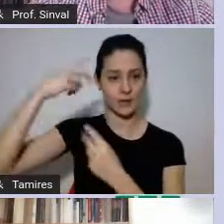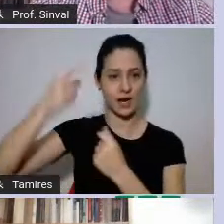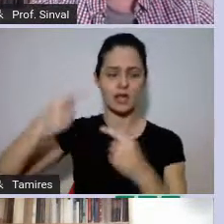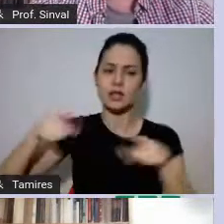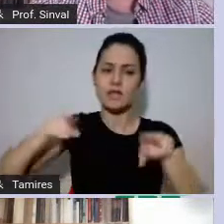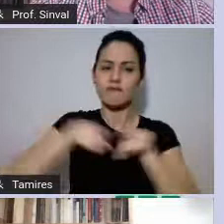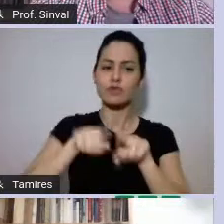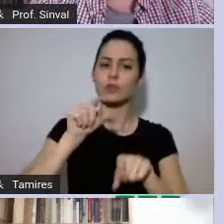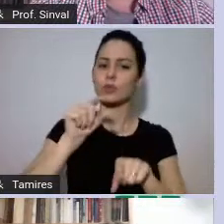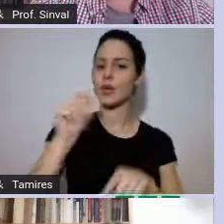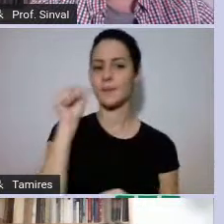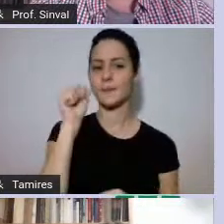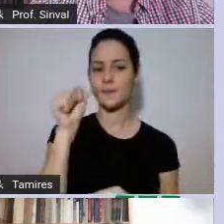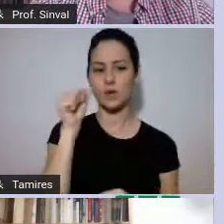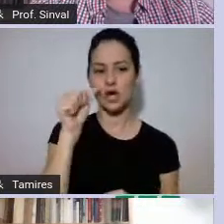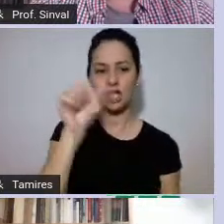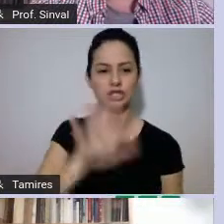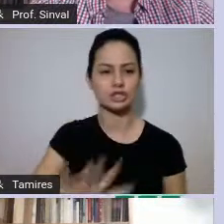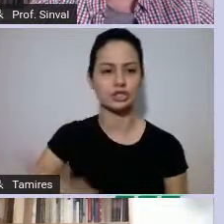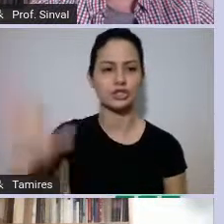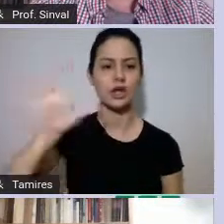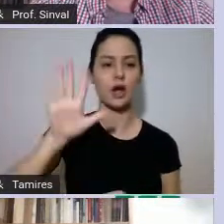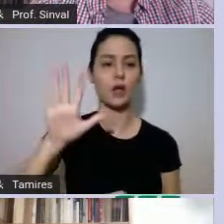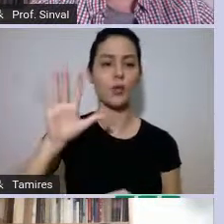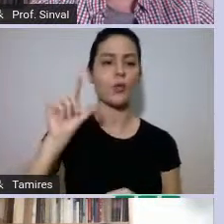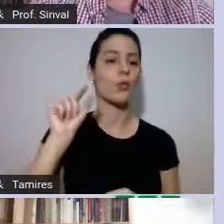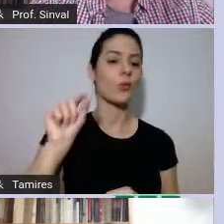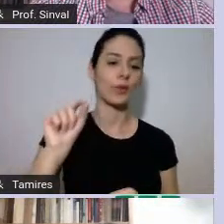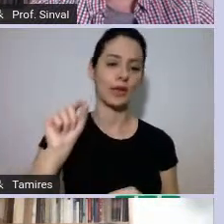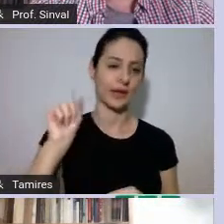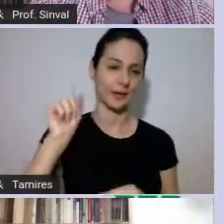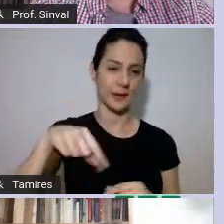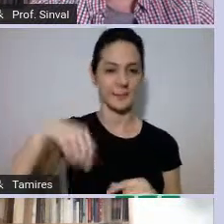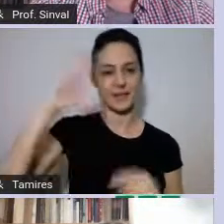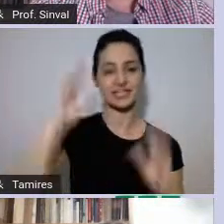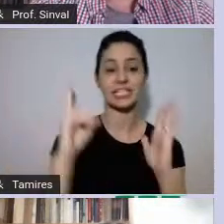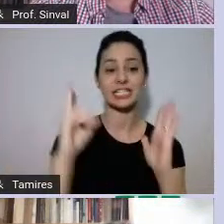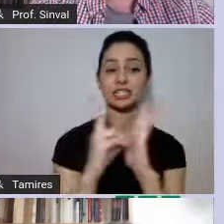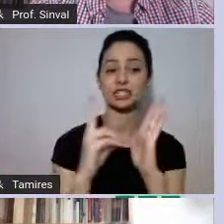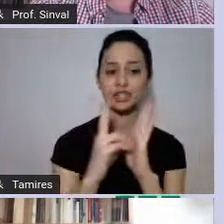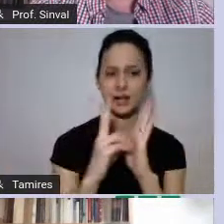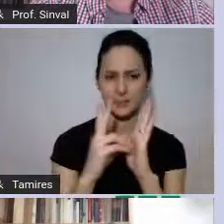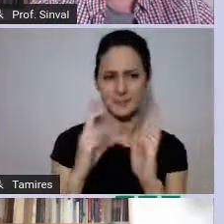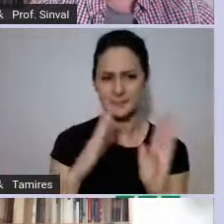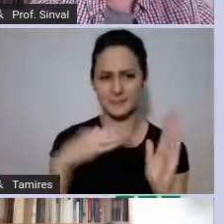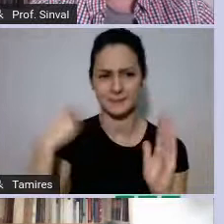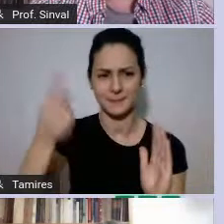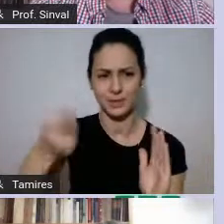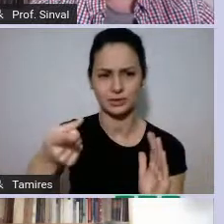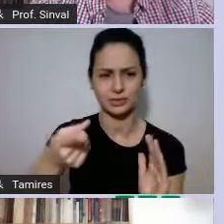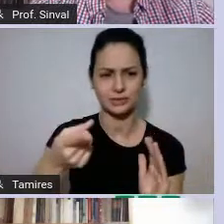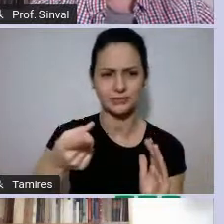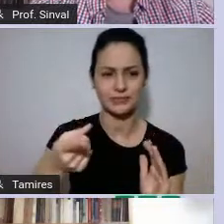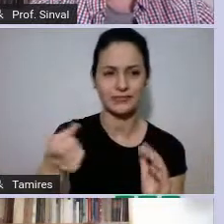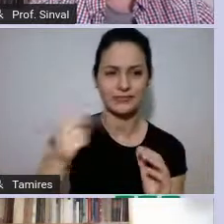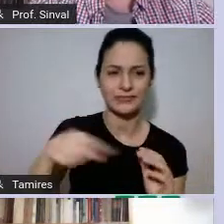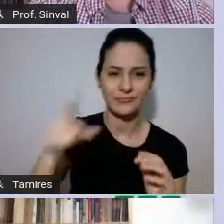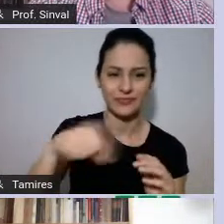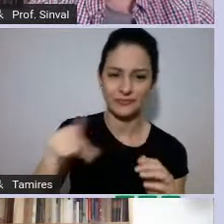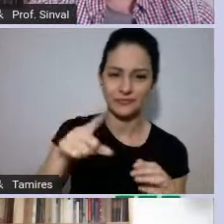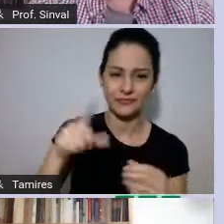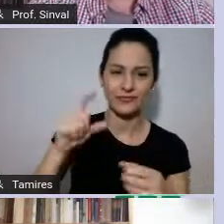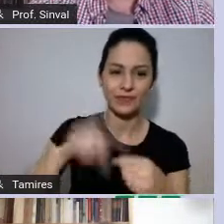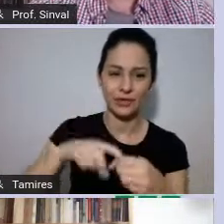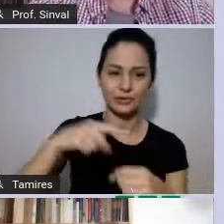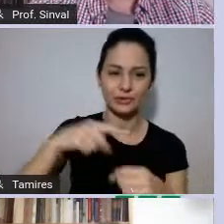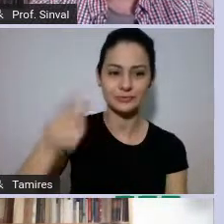de mujeres en general, sino de mujeres indias en particular. Por favor, puedes regresar a la otra imagen y